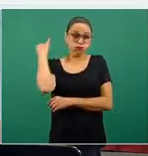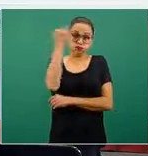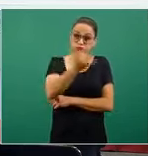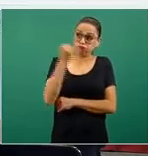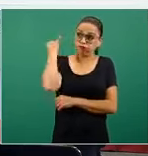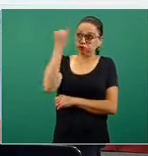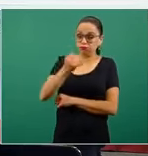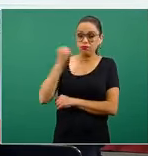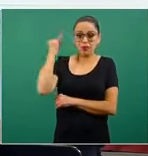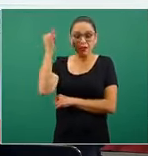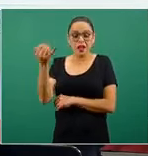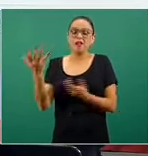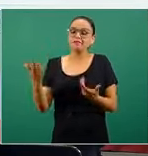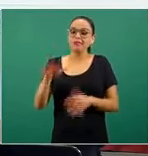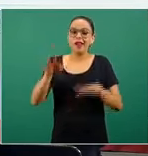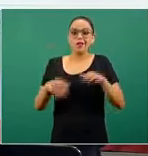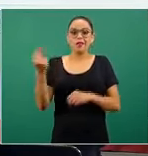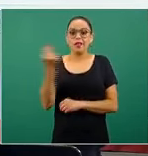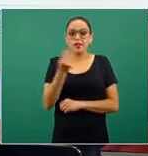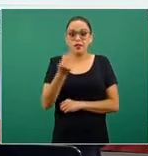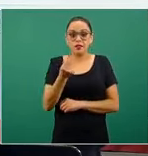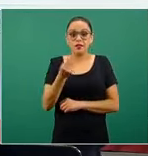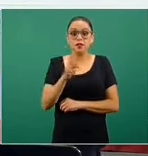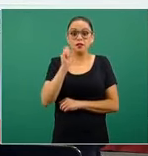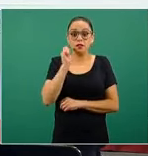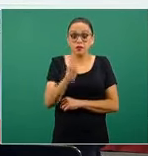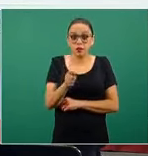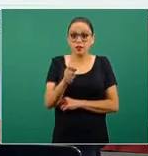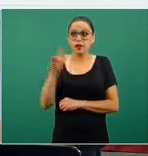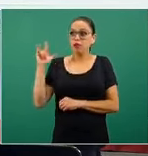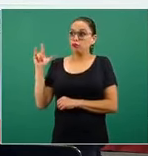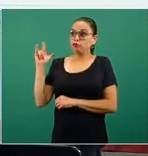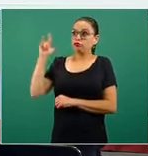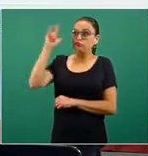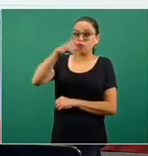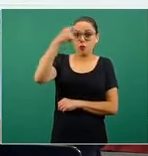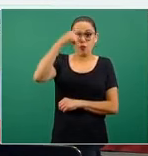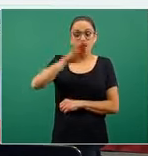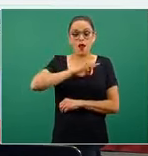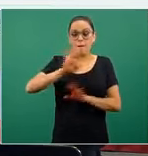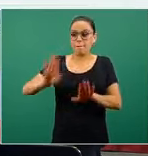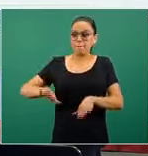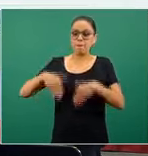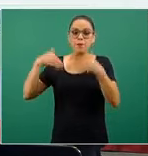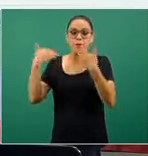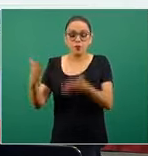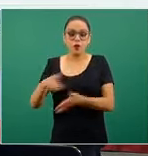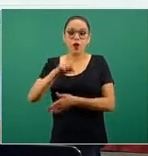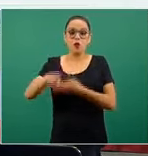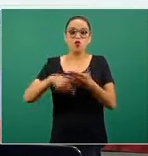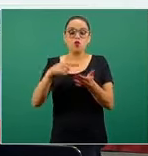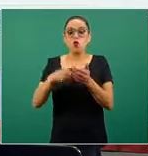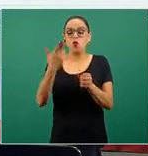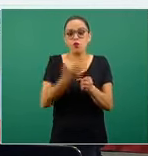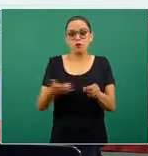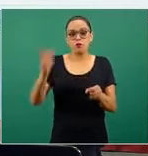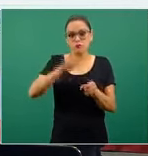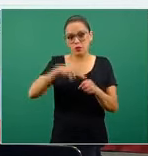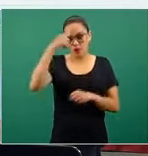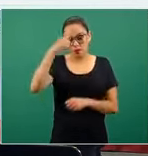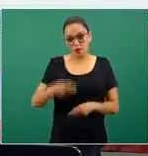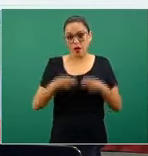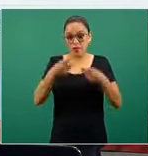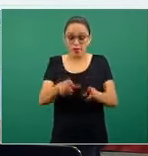muchas veces necesitan hasta de transporte aéreo para poder llegar a un hospital que les pueda brindar el servicio